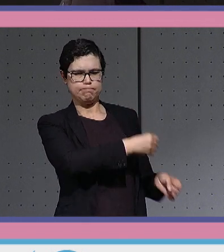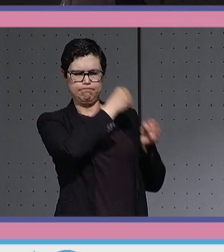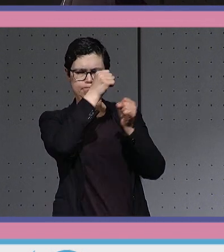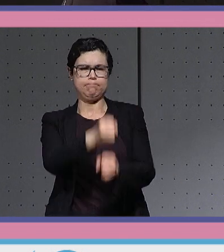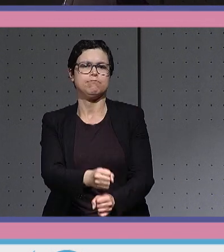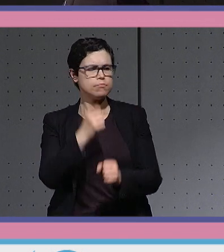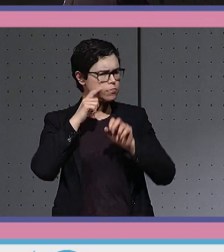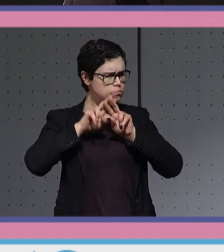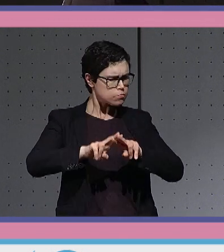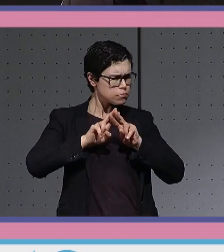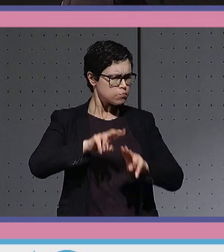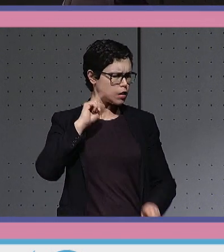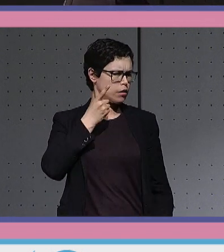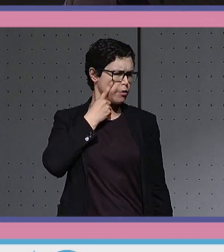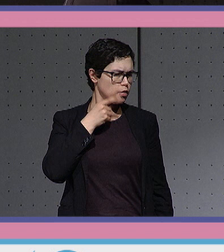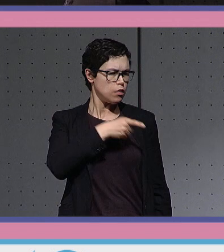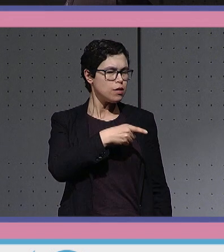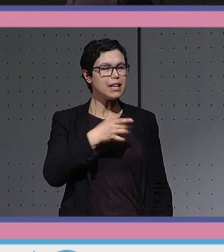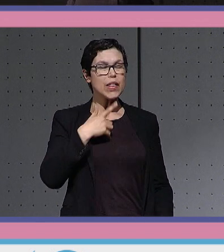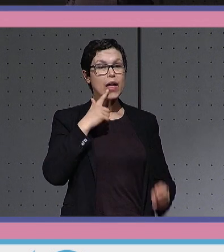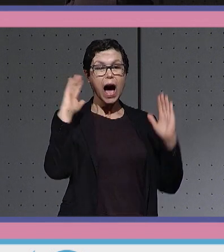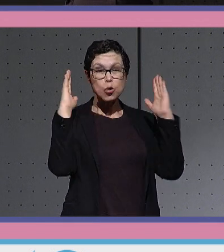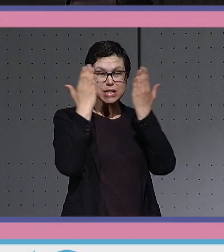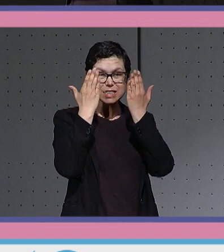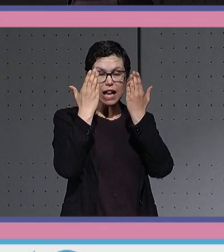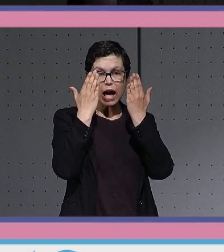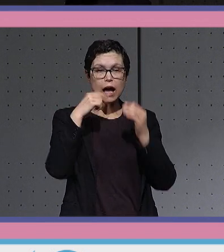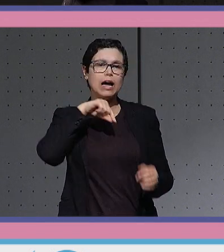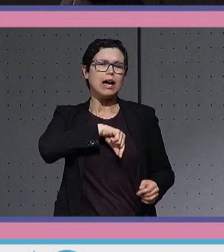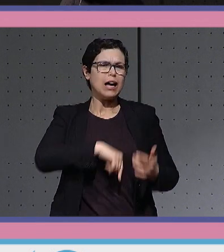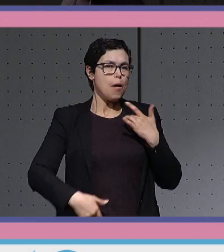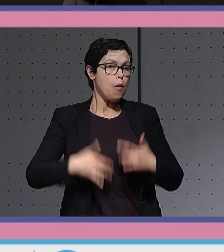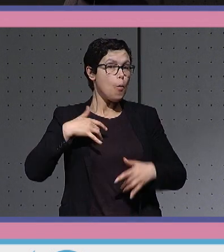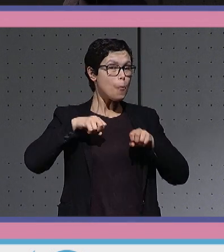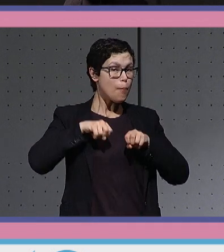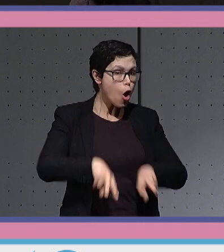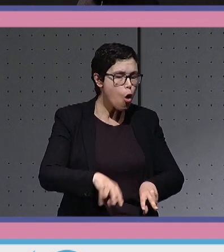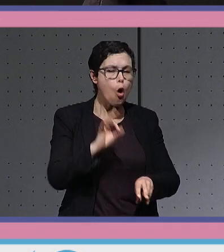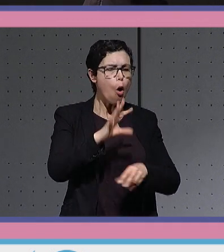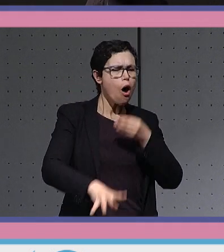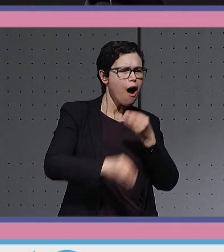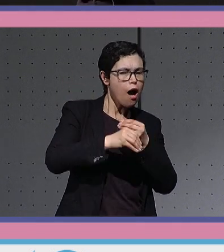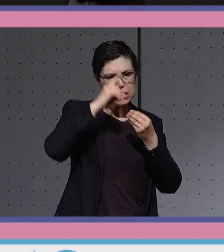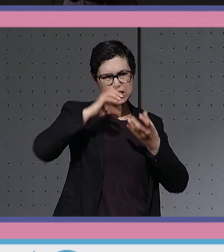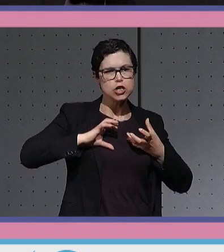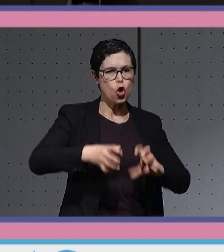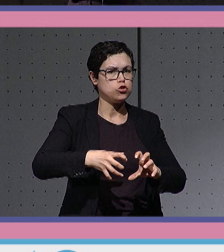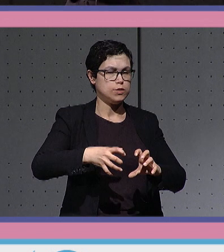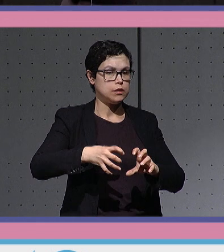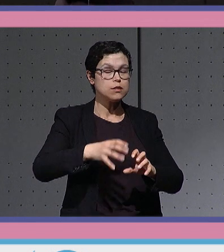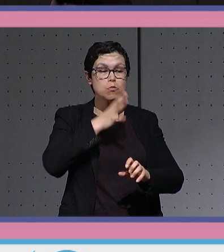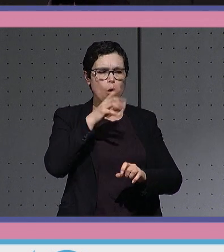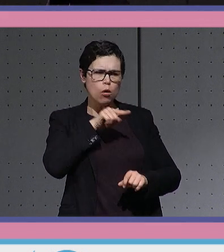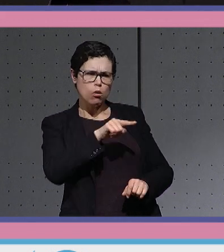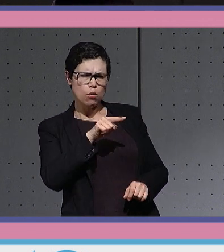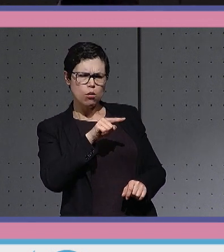es un empeoramiento de sintomatología autista, que suele ser lo más frecuente, y una psicosis como tal. Porque cuando aparecen síntomas psicóticos,